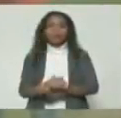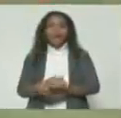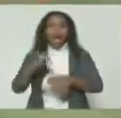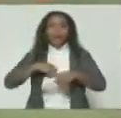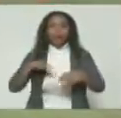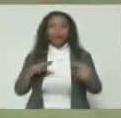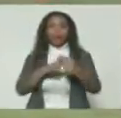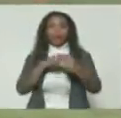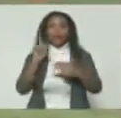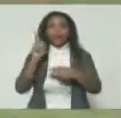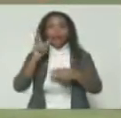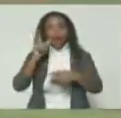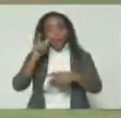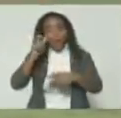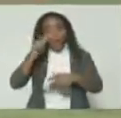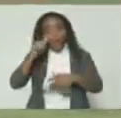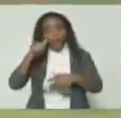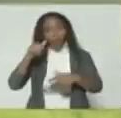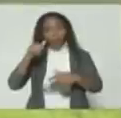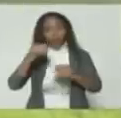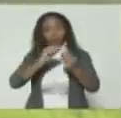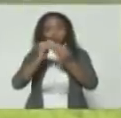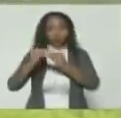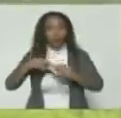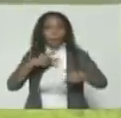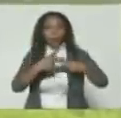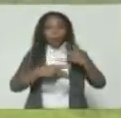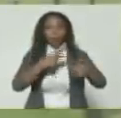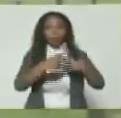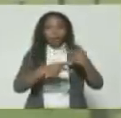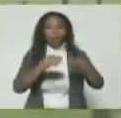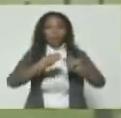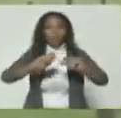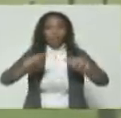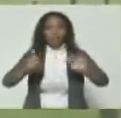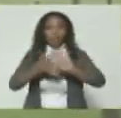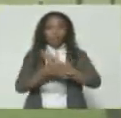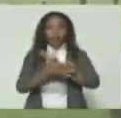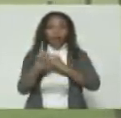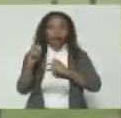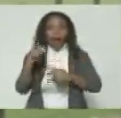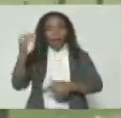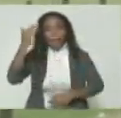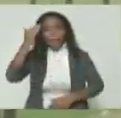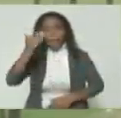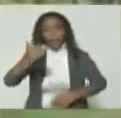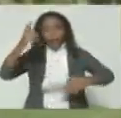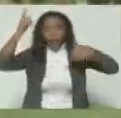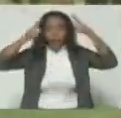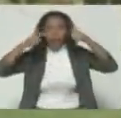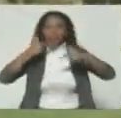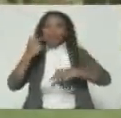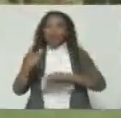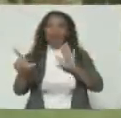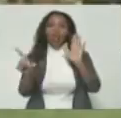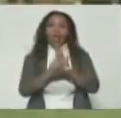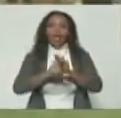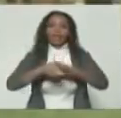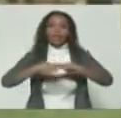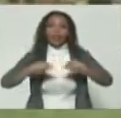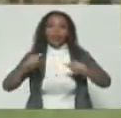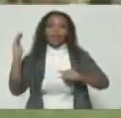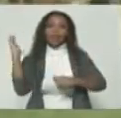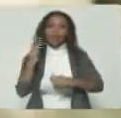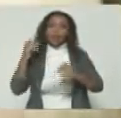esta trinchera productiva. Una trinchera productiva que desde que el comandante Chávez promulgó la ley de tierra,